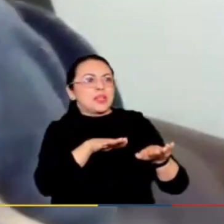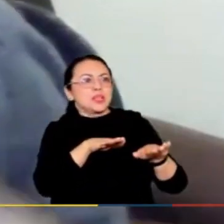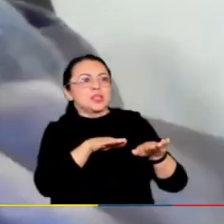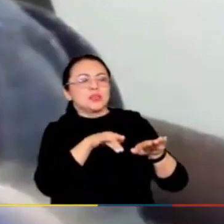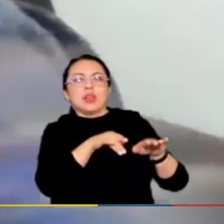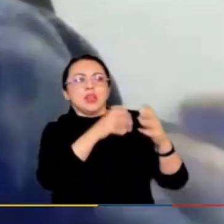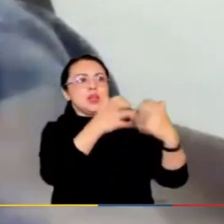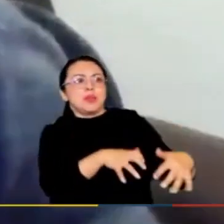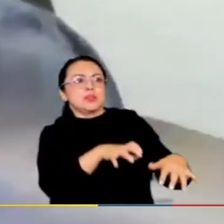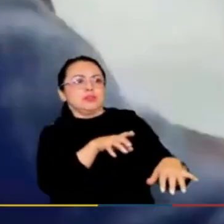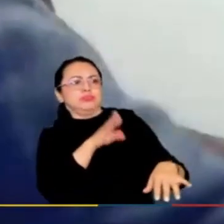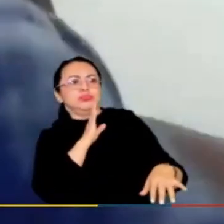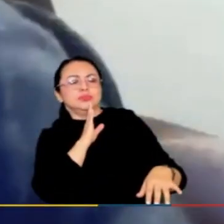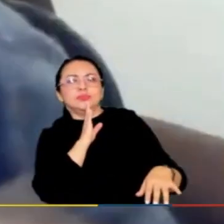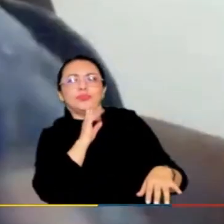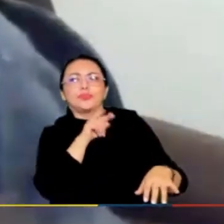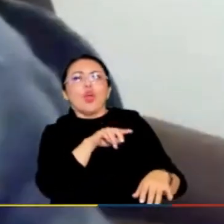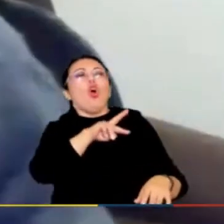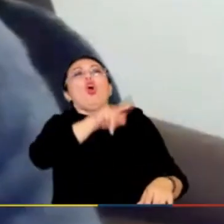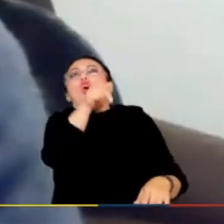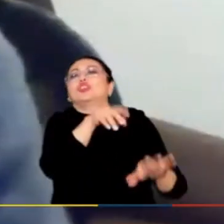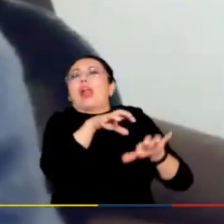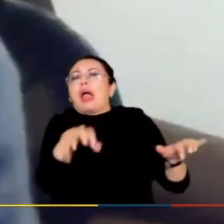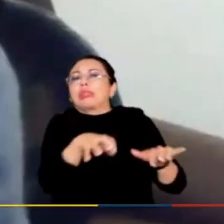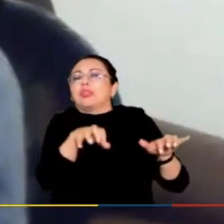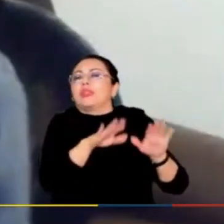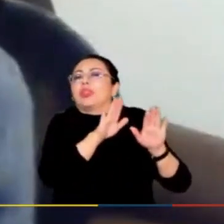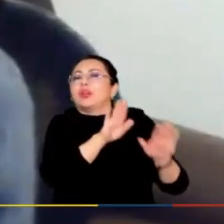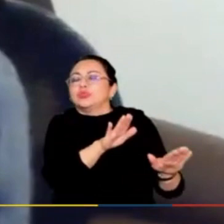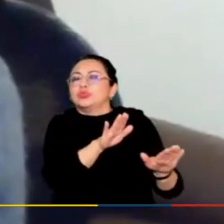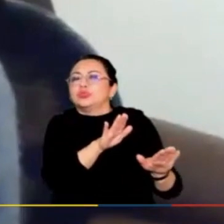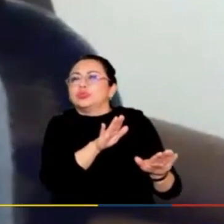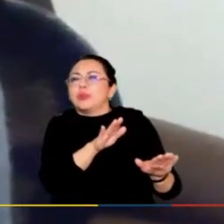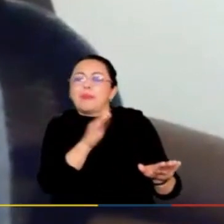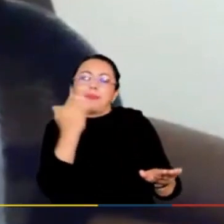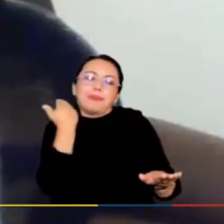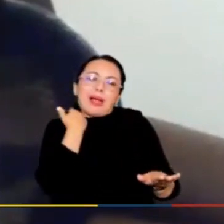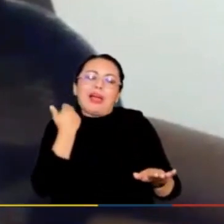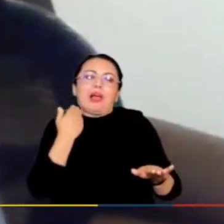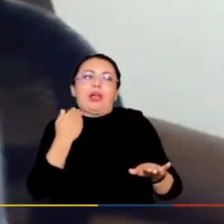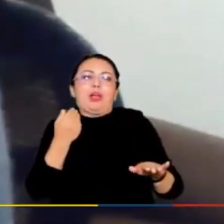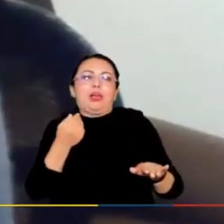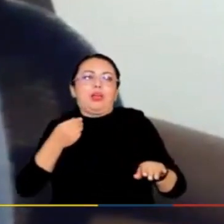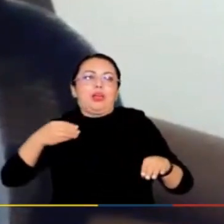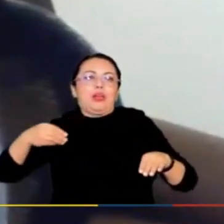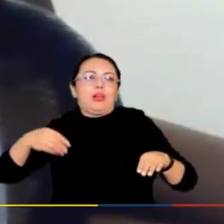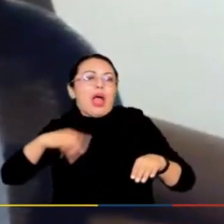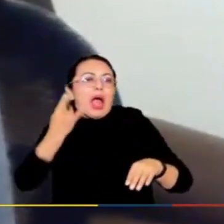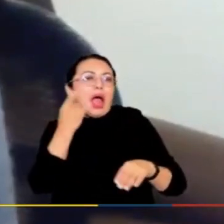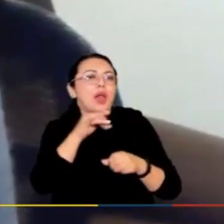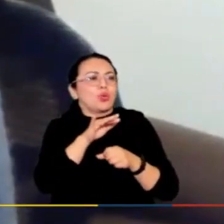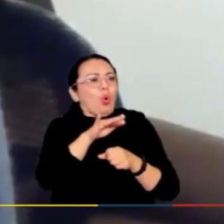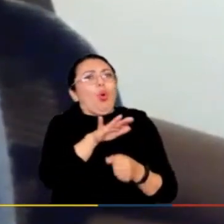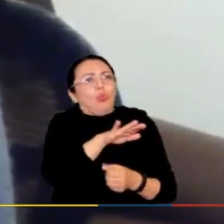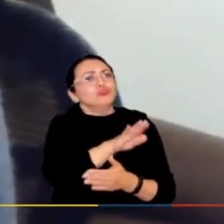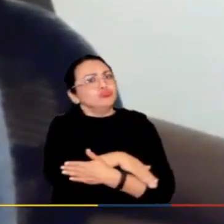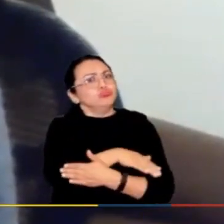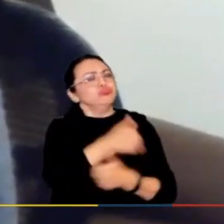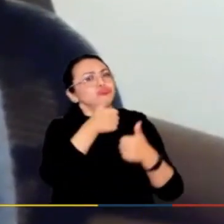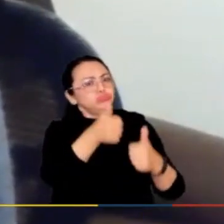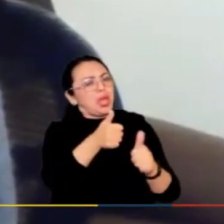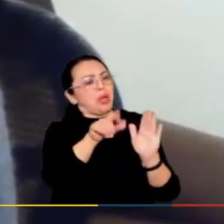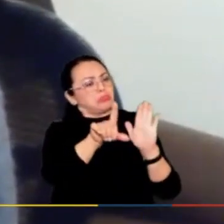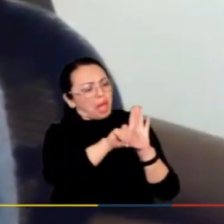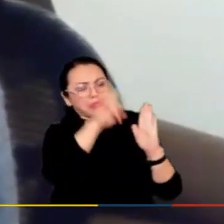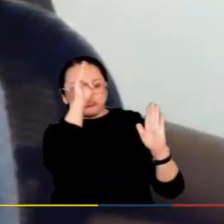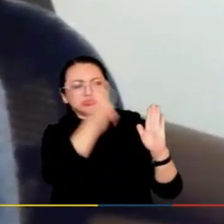sea usted en su actividad, en otro tipo de actividades que haya contaminado la empresa y que usted pueda tener otro tipo de actividades lícitas dentro del contexto. Es